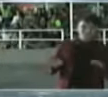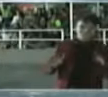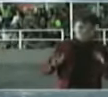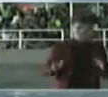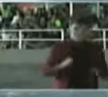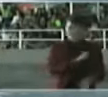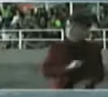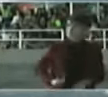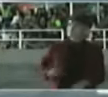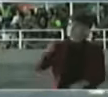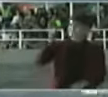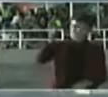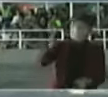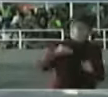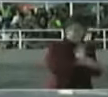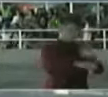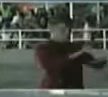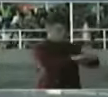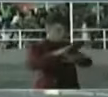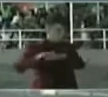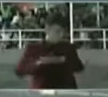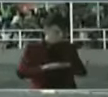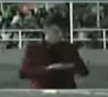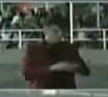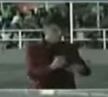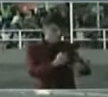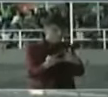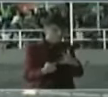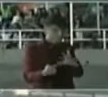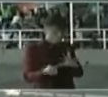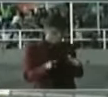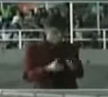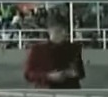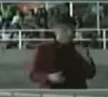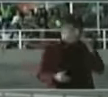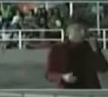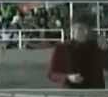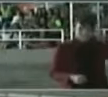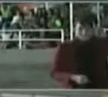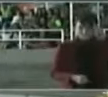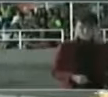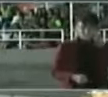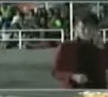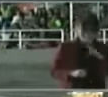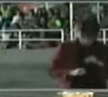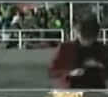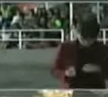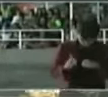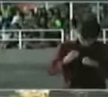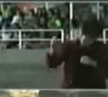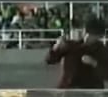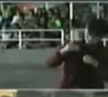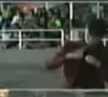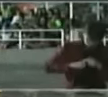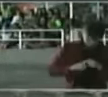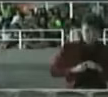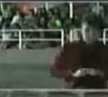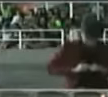Señor mismo os dará señal. He aquí que la Virgen concebirá y dará a luz un hijo y llamará su nombre